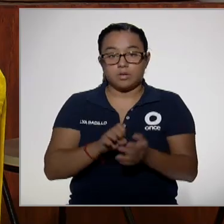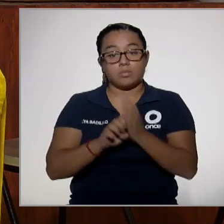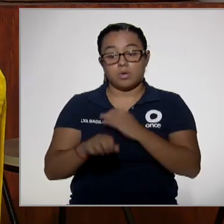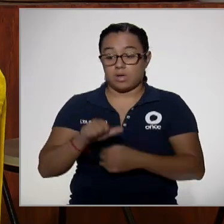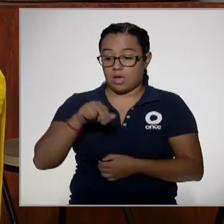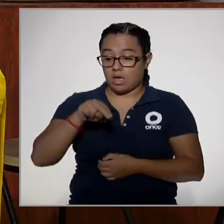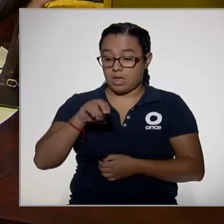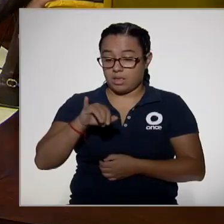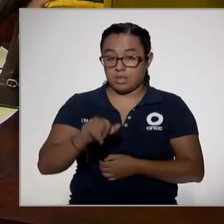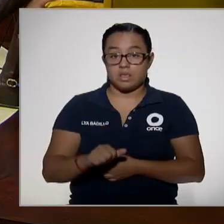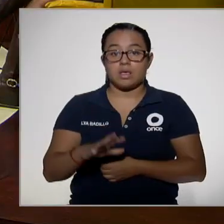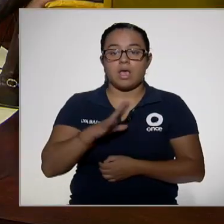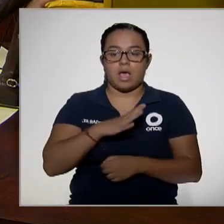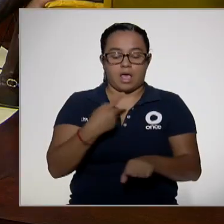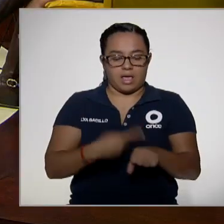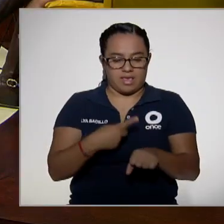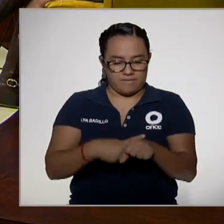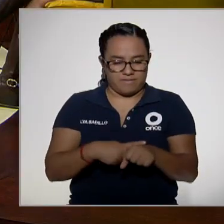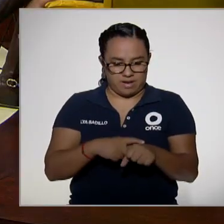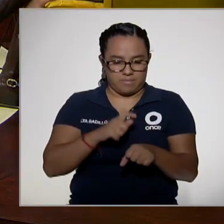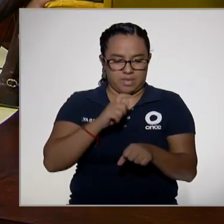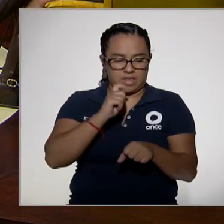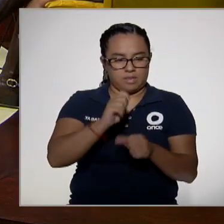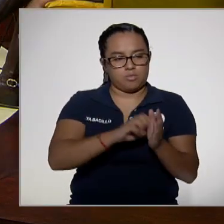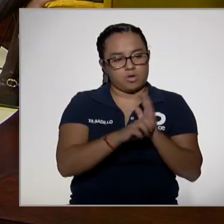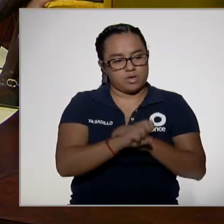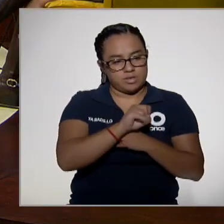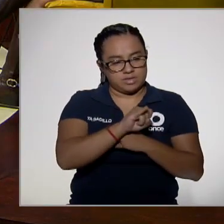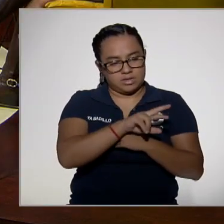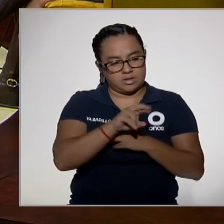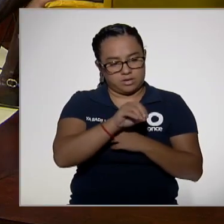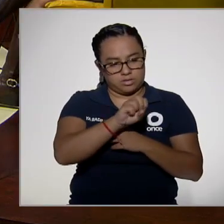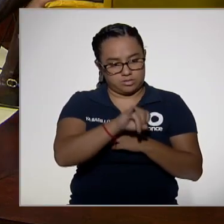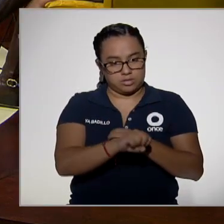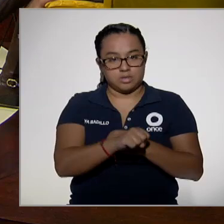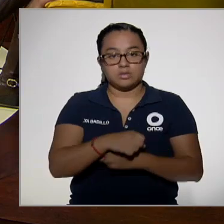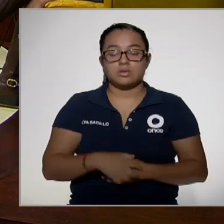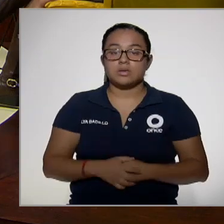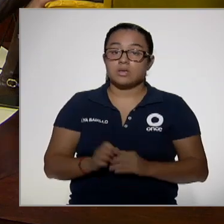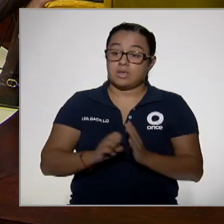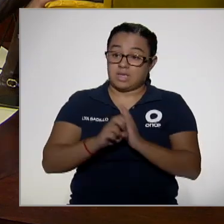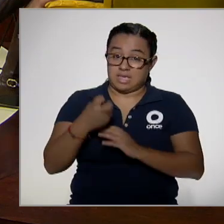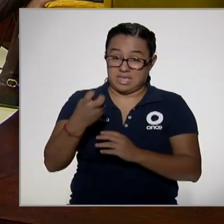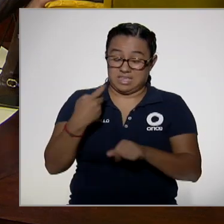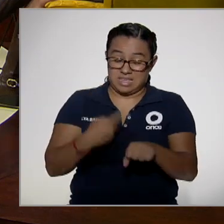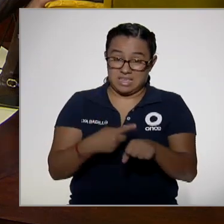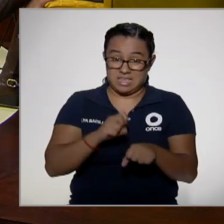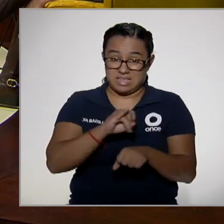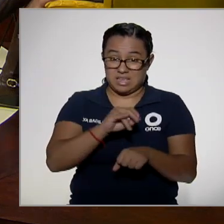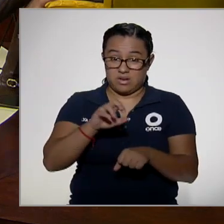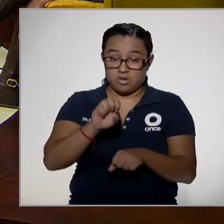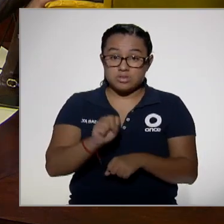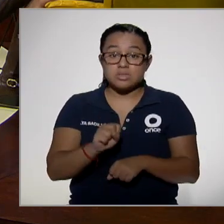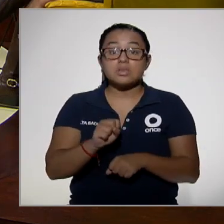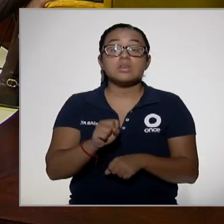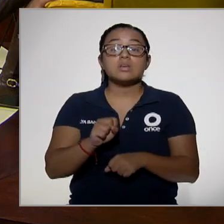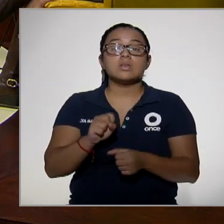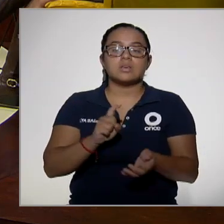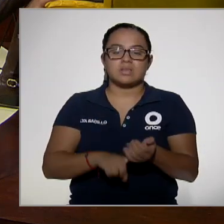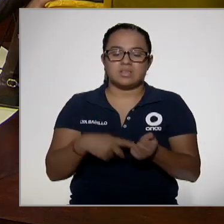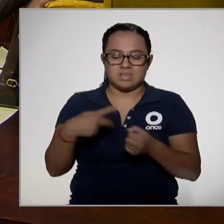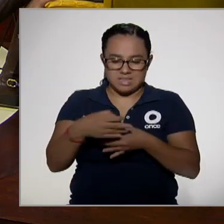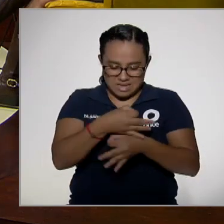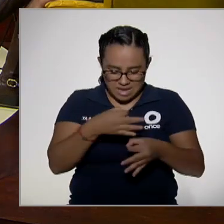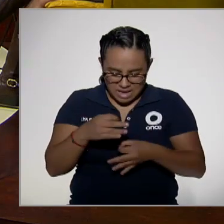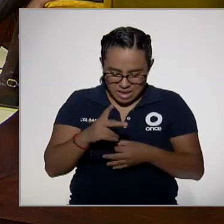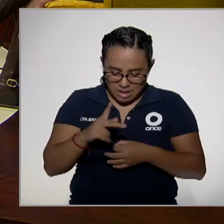lo tanto va a acompañar a enfermedades crónicas como la cirrosis hepática y además en la cirrosis por otro lado se destruyen mucho las plaquetas se